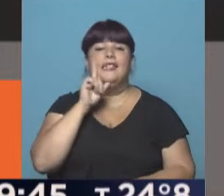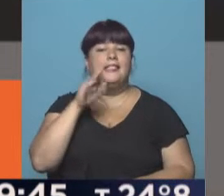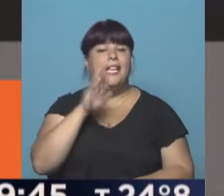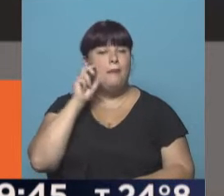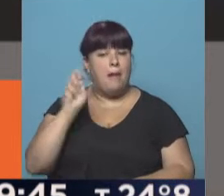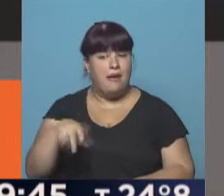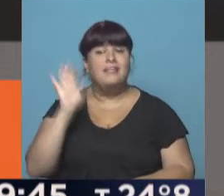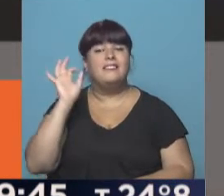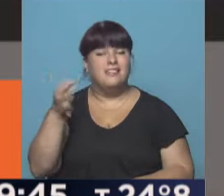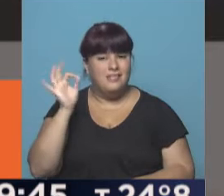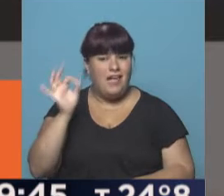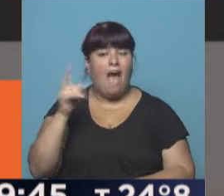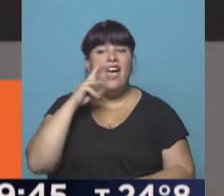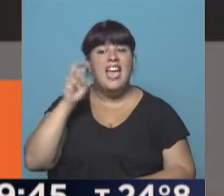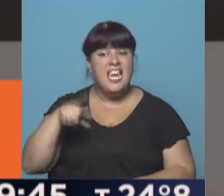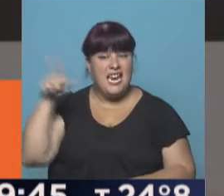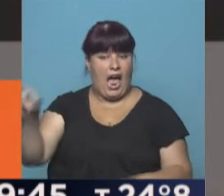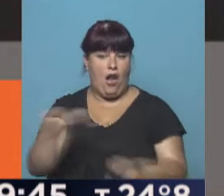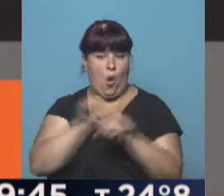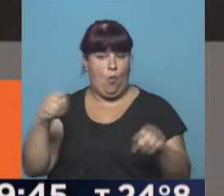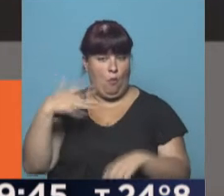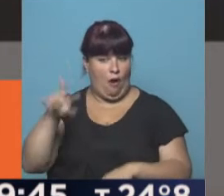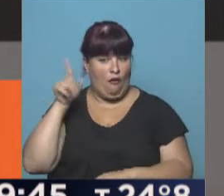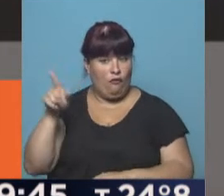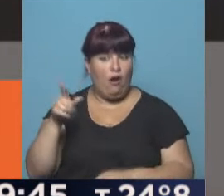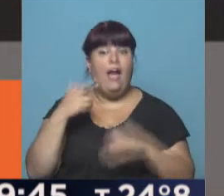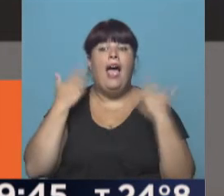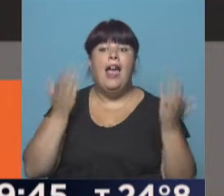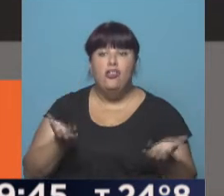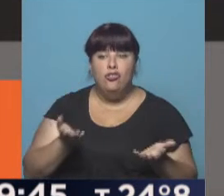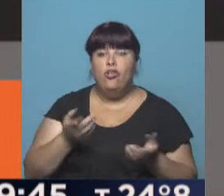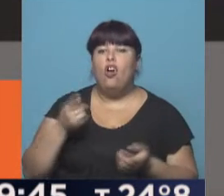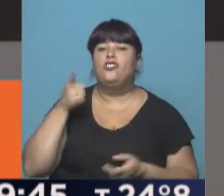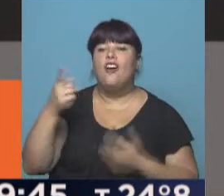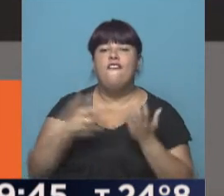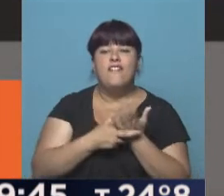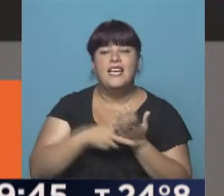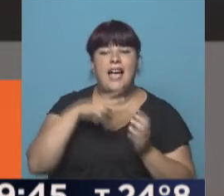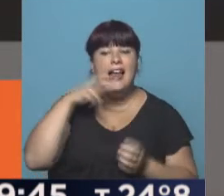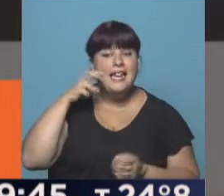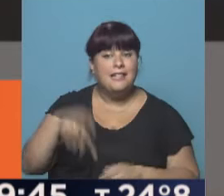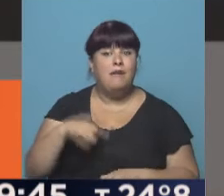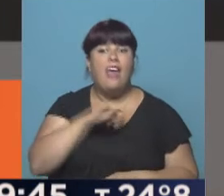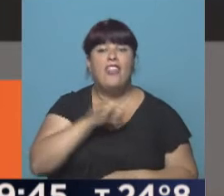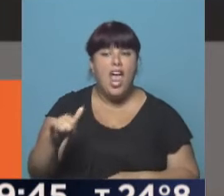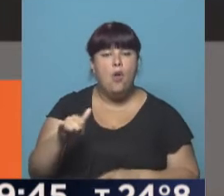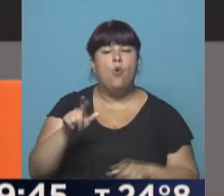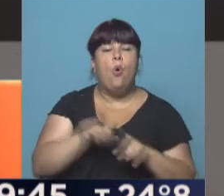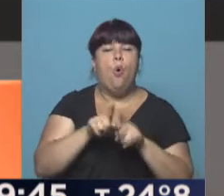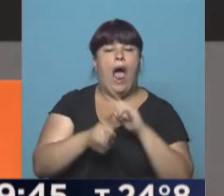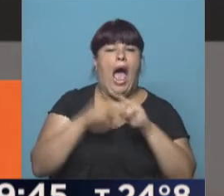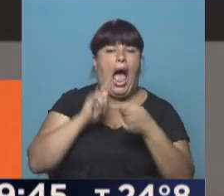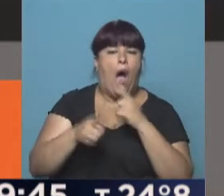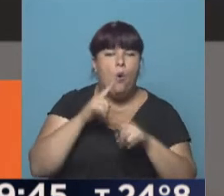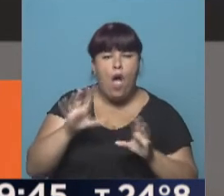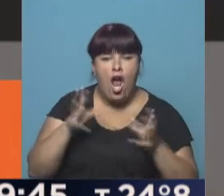que los iraníes fueron los que pusieron la bomba entonces es justamente lo que el fiscal nisman está denunciando que hubo todo un pacto